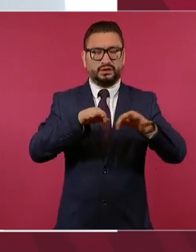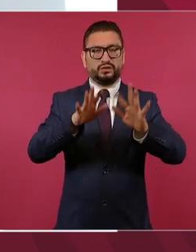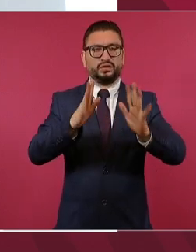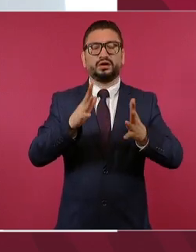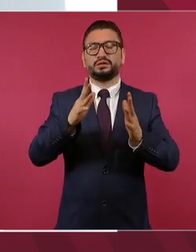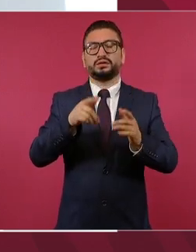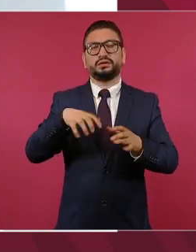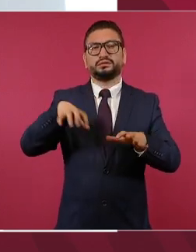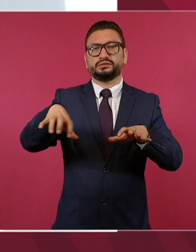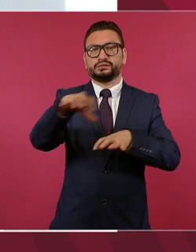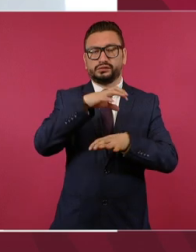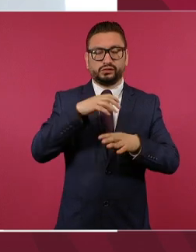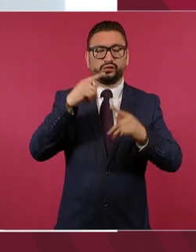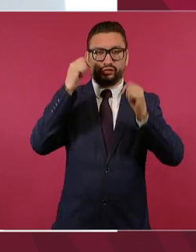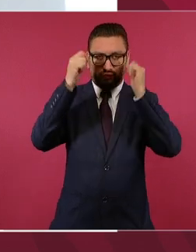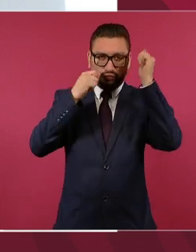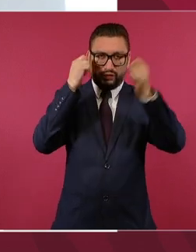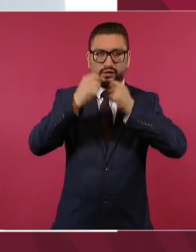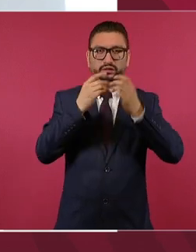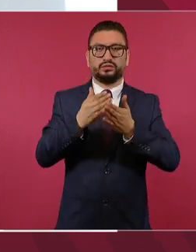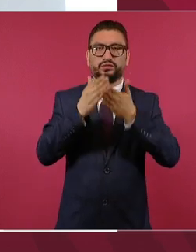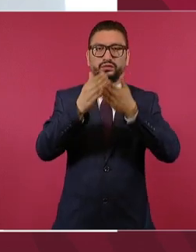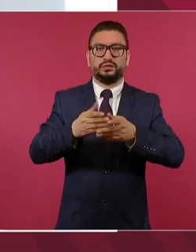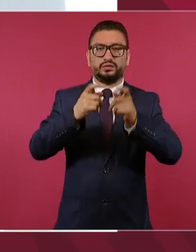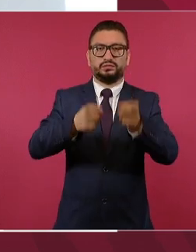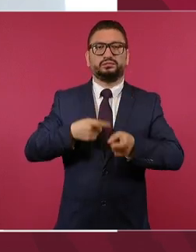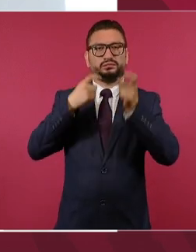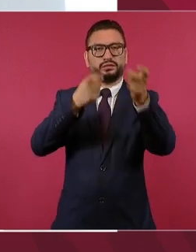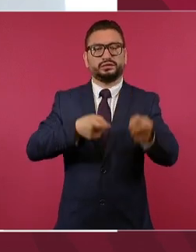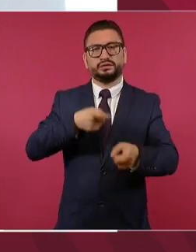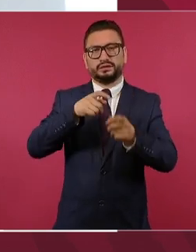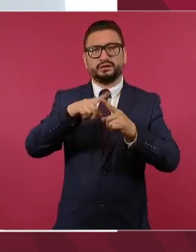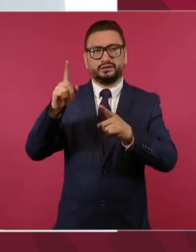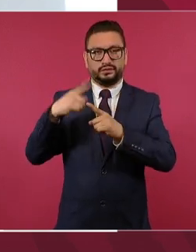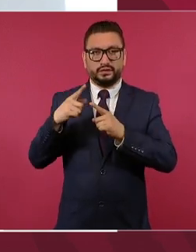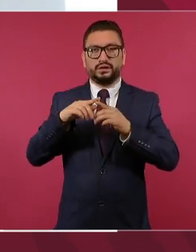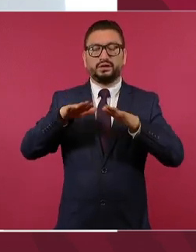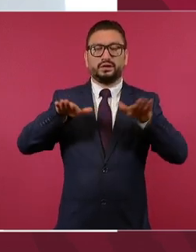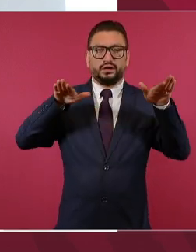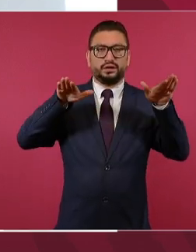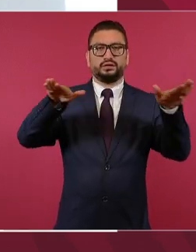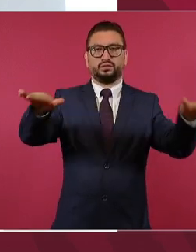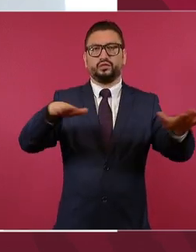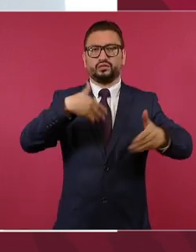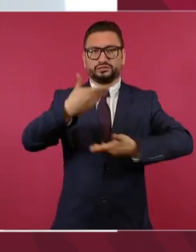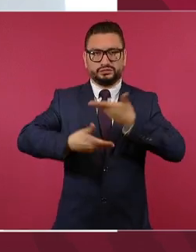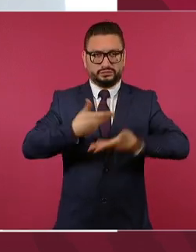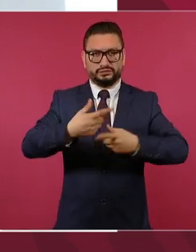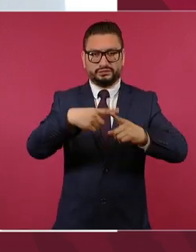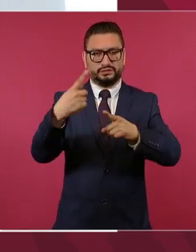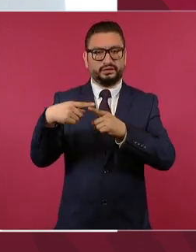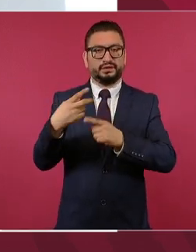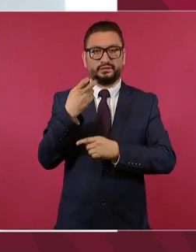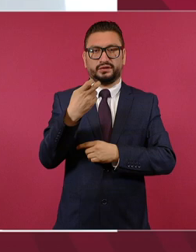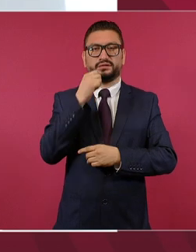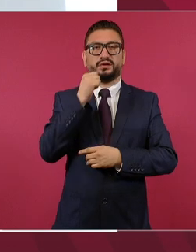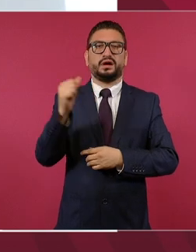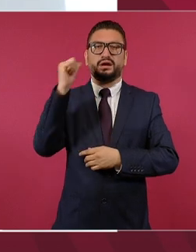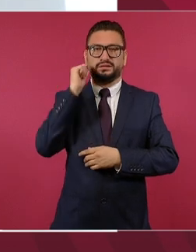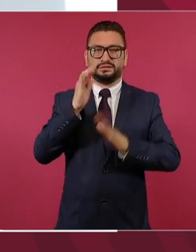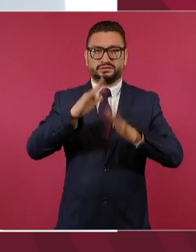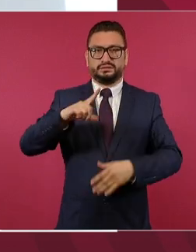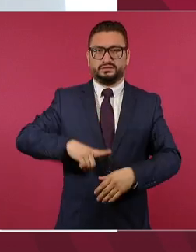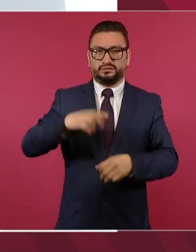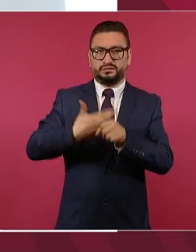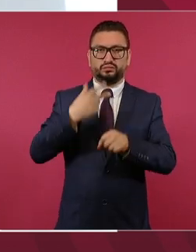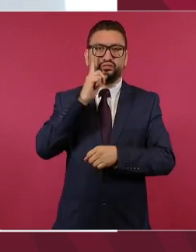sectores turísticos, pesqueros y aeroportuarios y de servicios. El día de ayer, presidente, la gobernadora